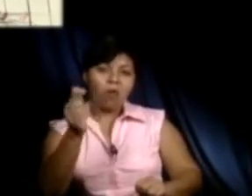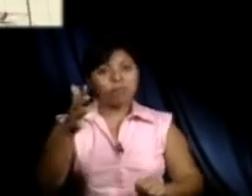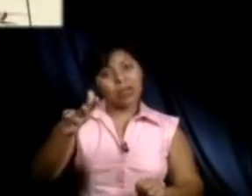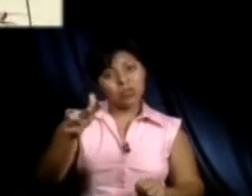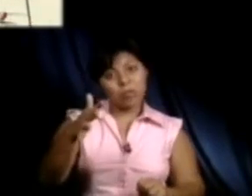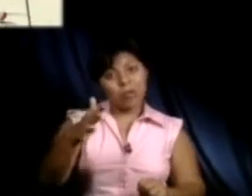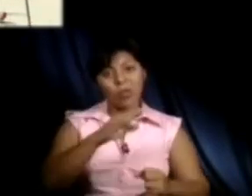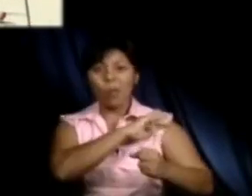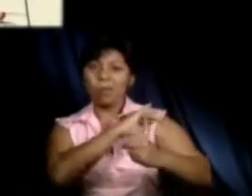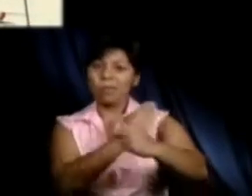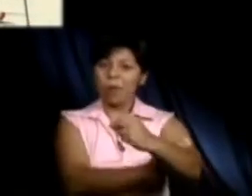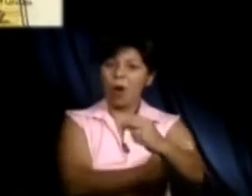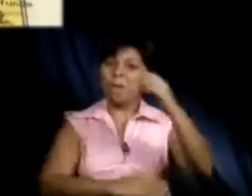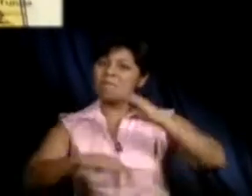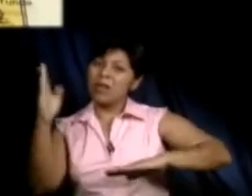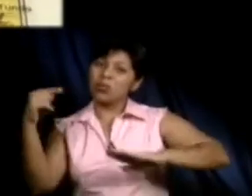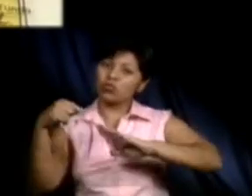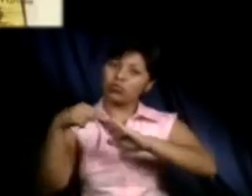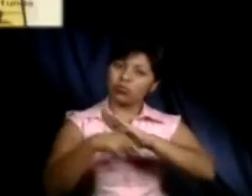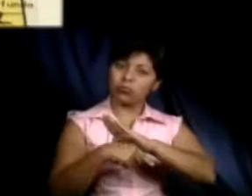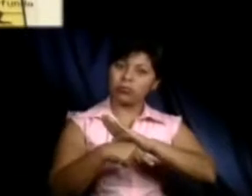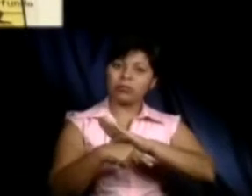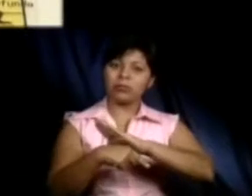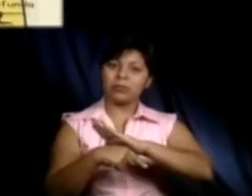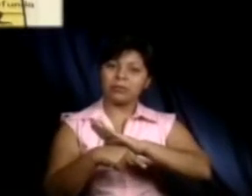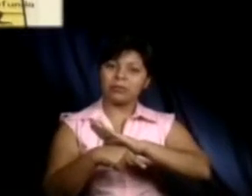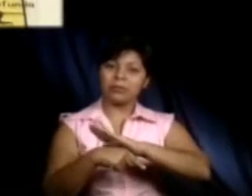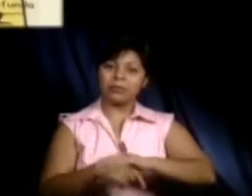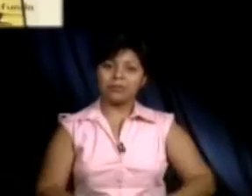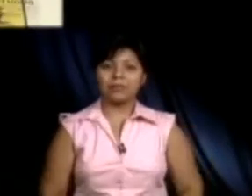sordera ligera, moderada, severa y profunda.